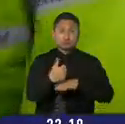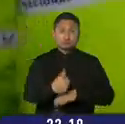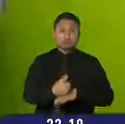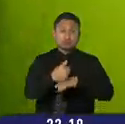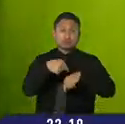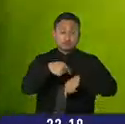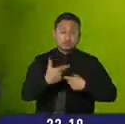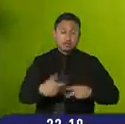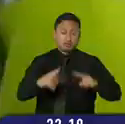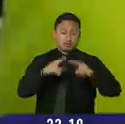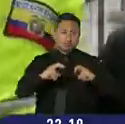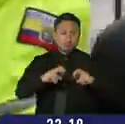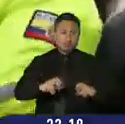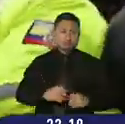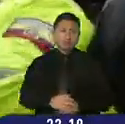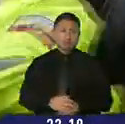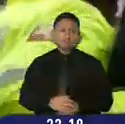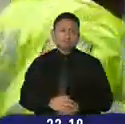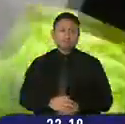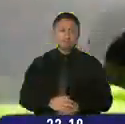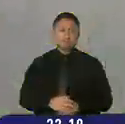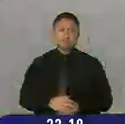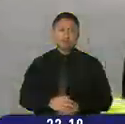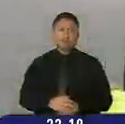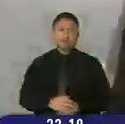investigados. Informó Marilyn Jaramillo.